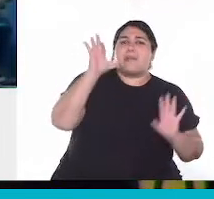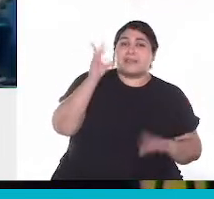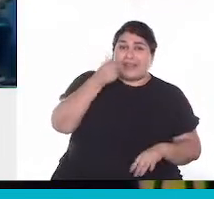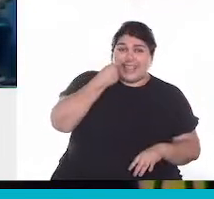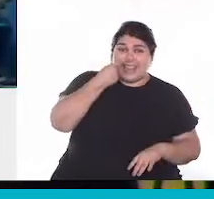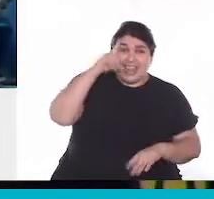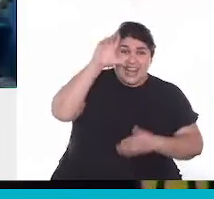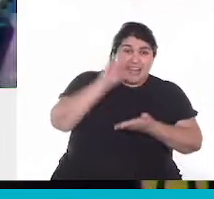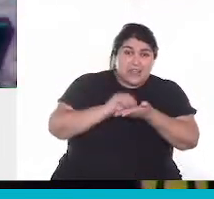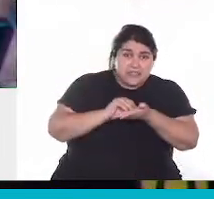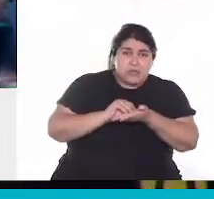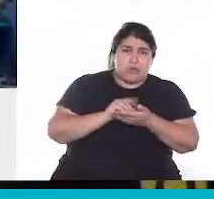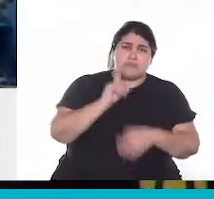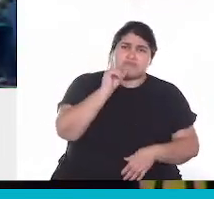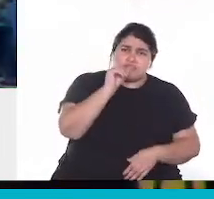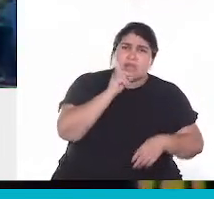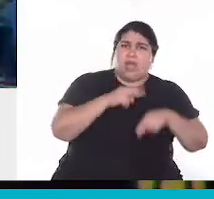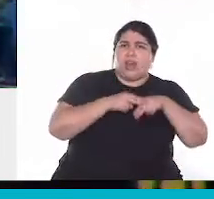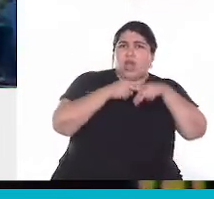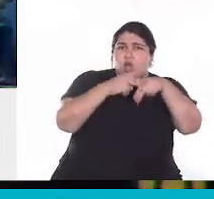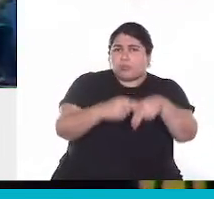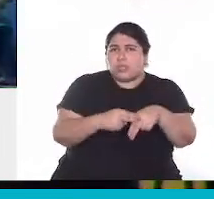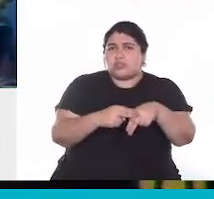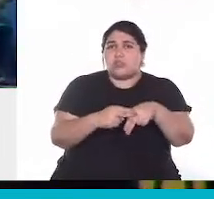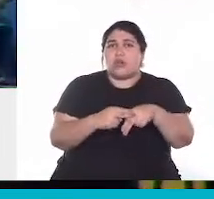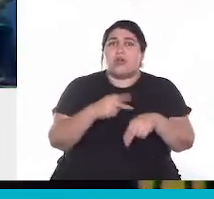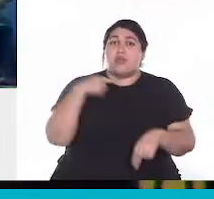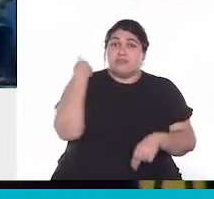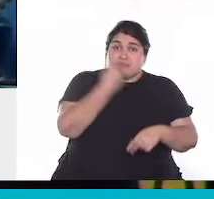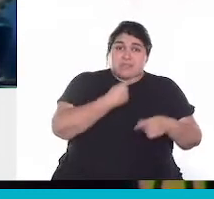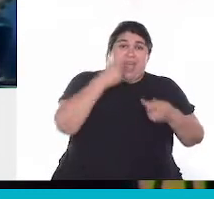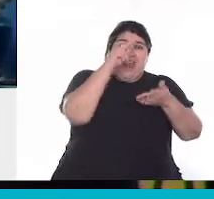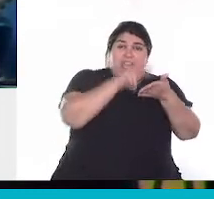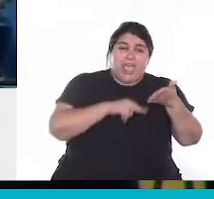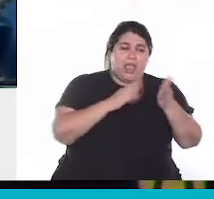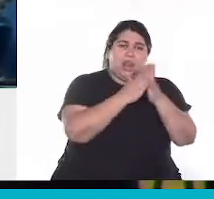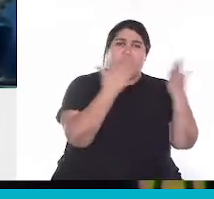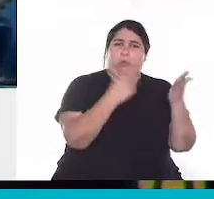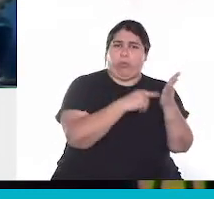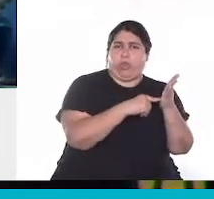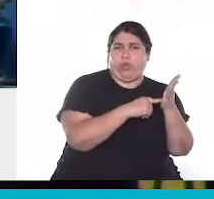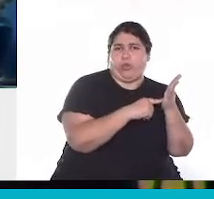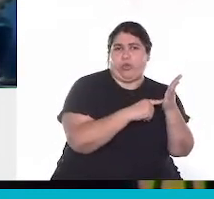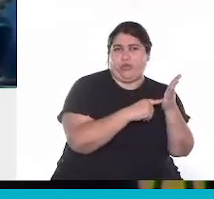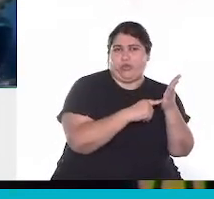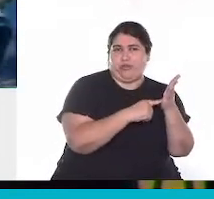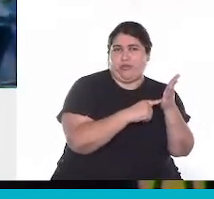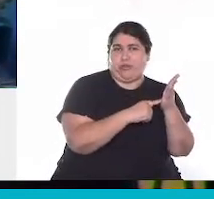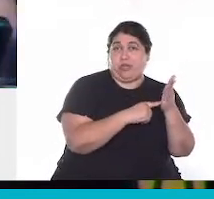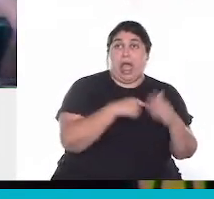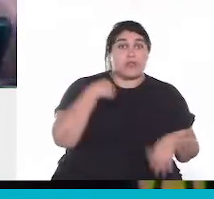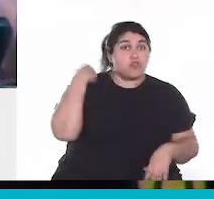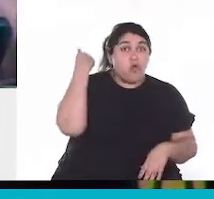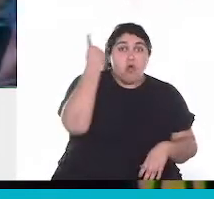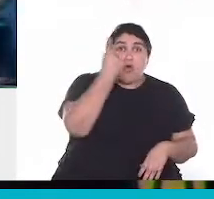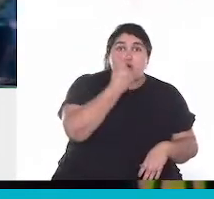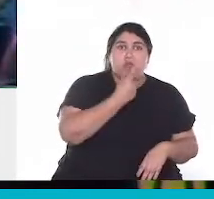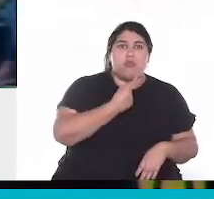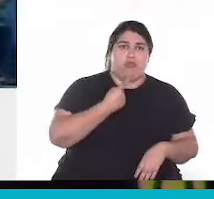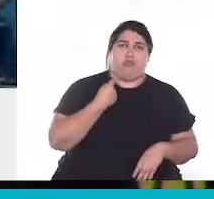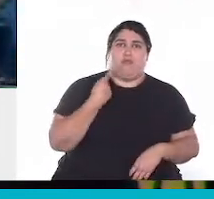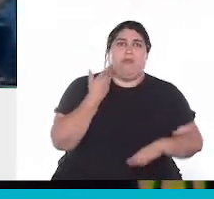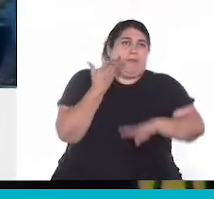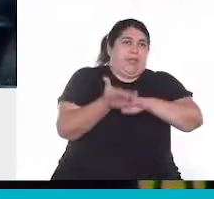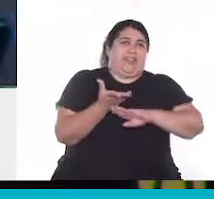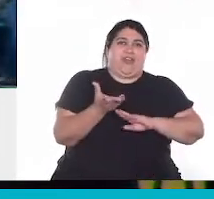legislativo, sino que recomendaría que podamos leer este libro, porque la verdad que a todos nosotros, y que lo difundamos,